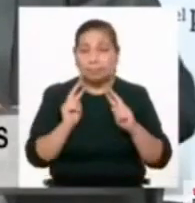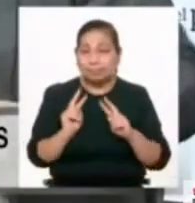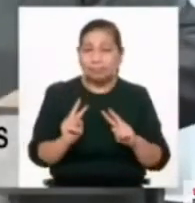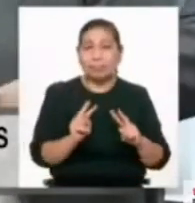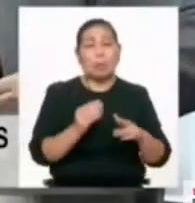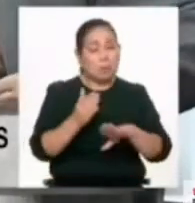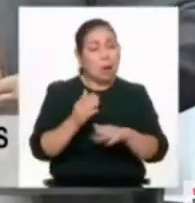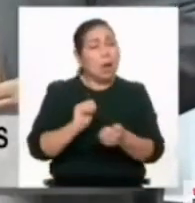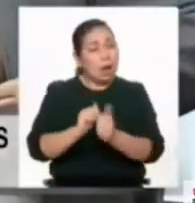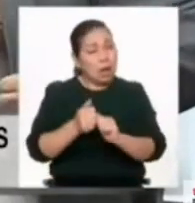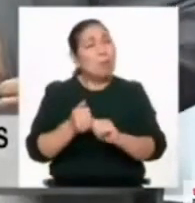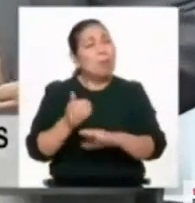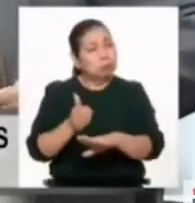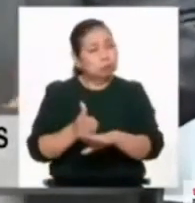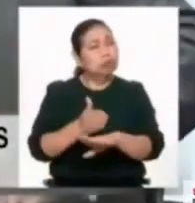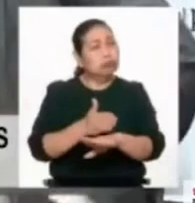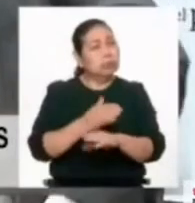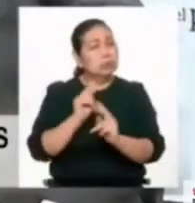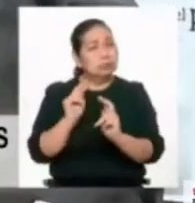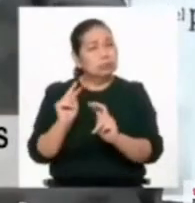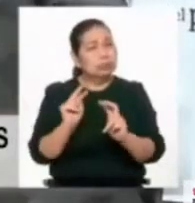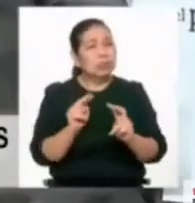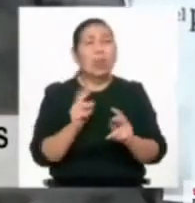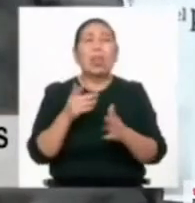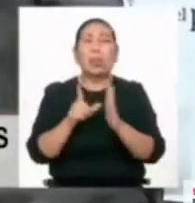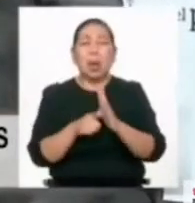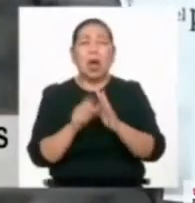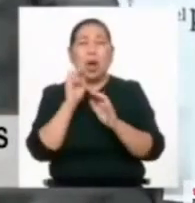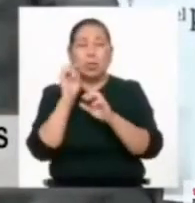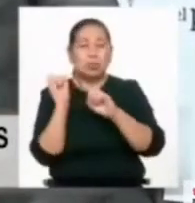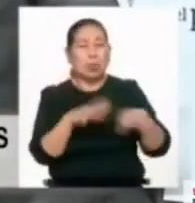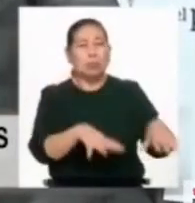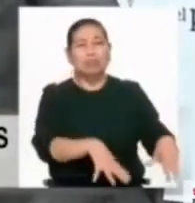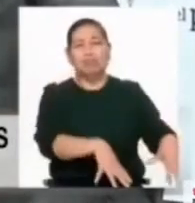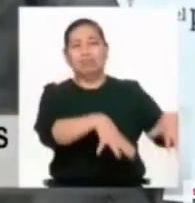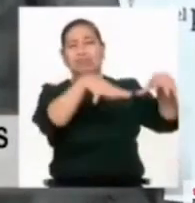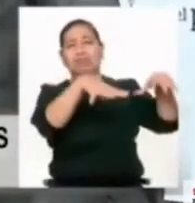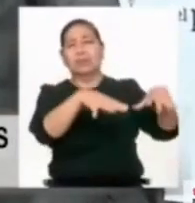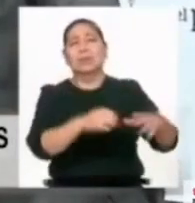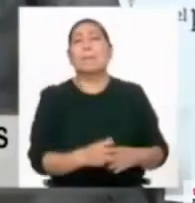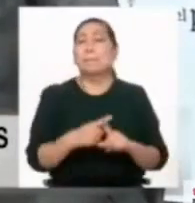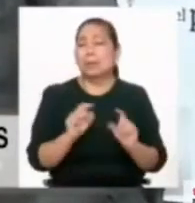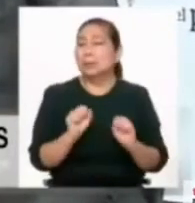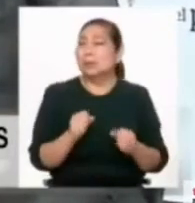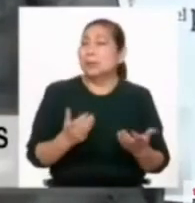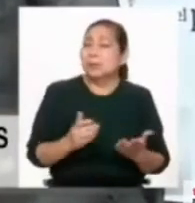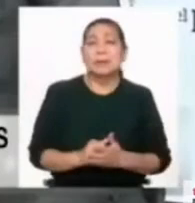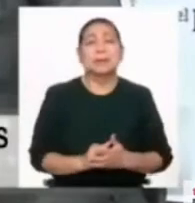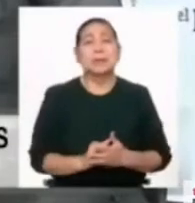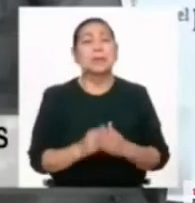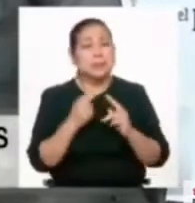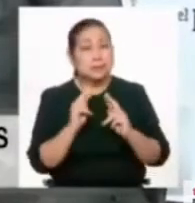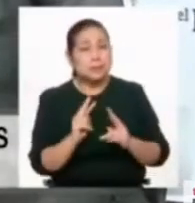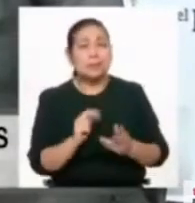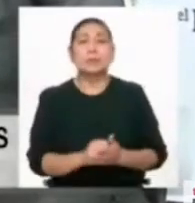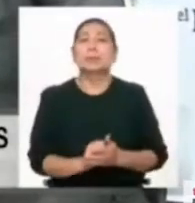también progresivamente. Y asimismo hemos encontrado un botadero de basura gigantesco, que menos mal lo